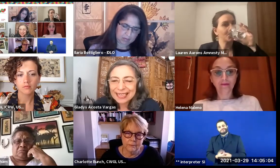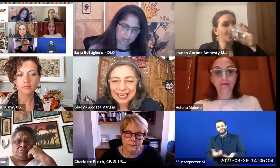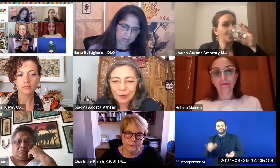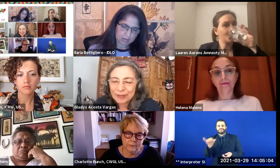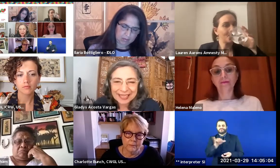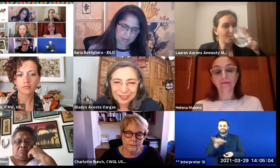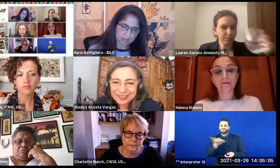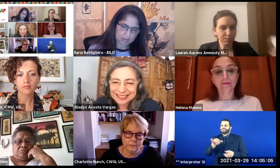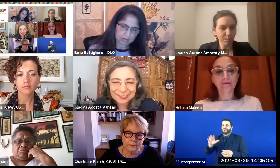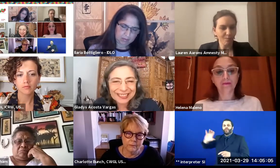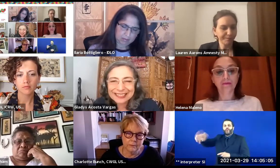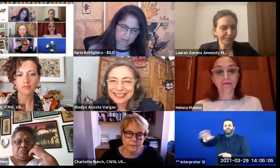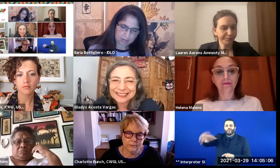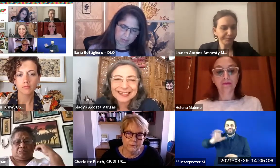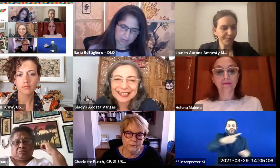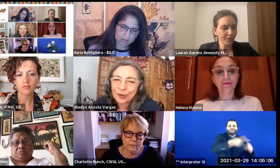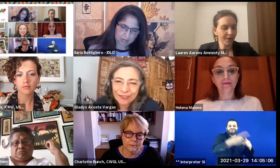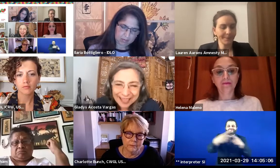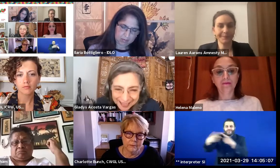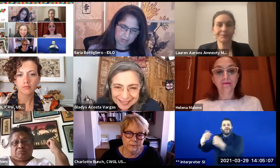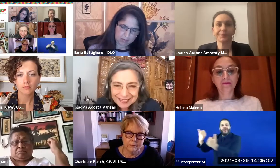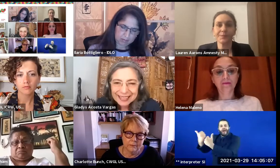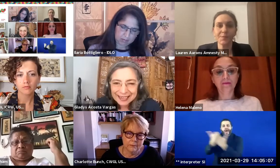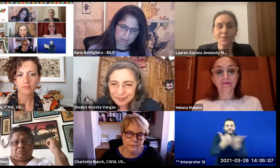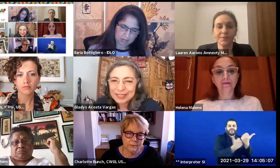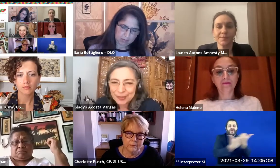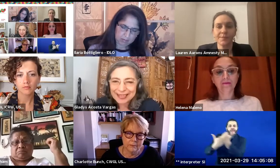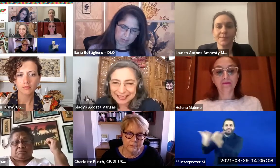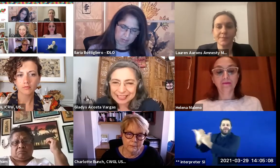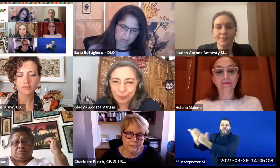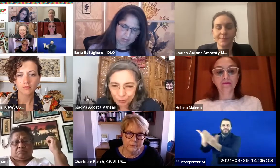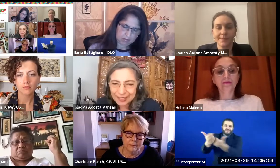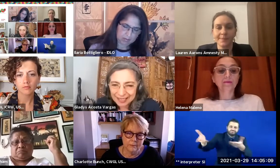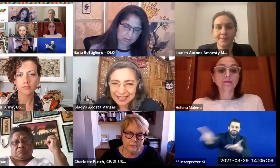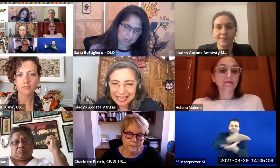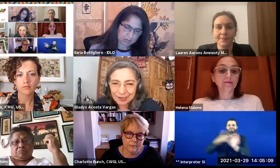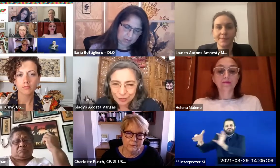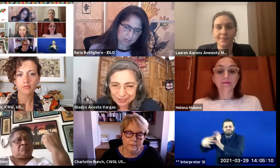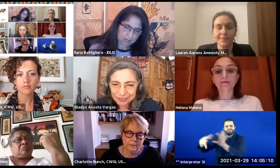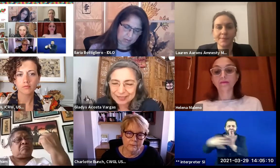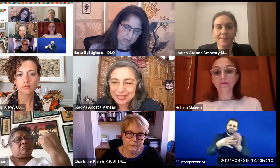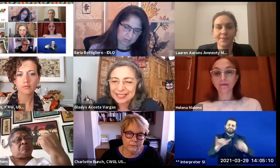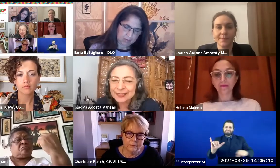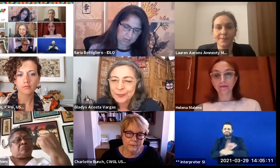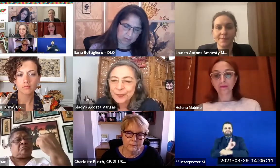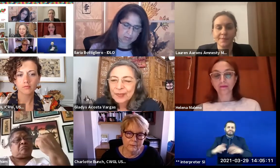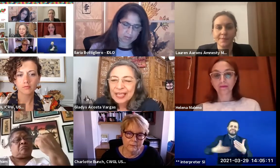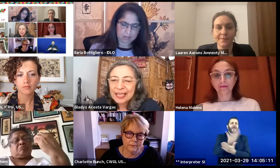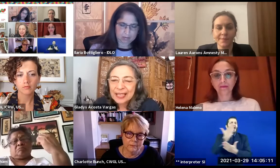Creo que la cooperación internacional tiene que ser renovada realmente para que responda a los retos que